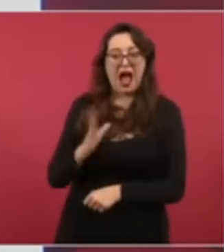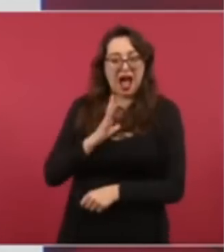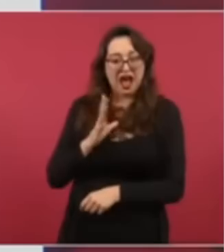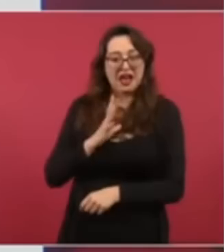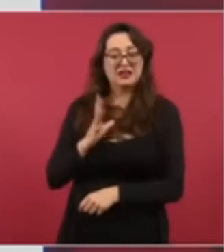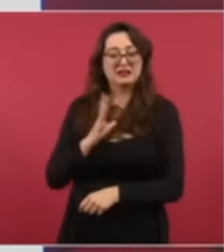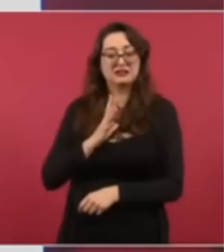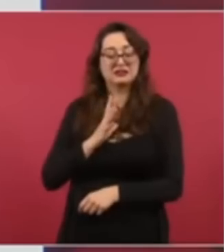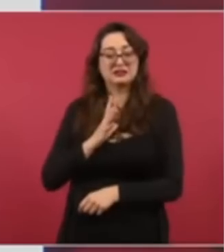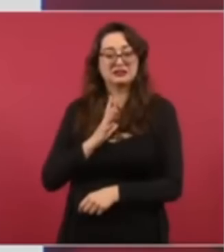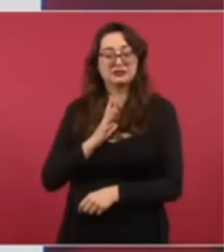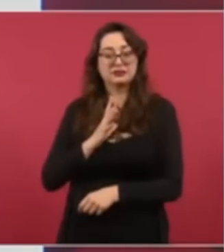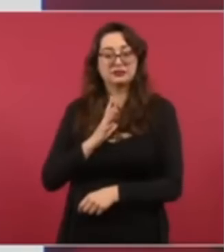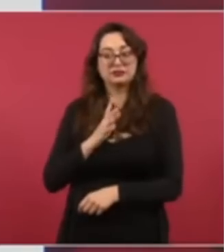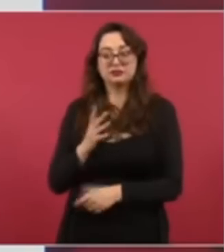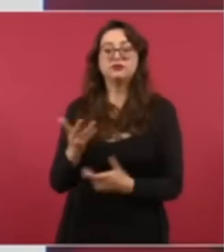Y de repente sale la nota